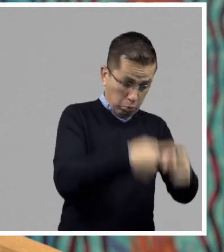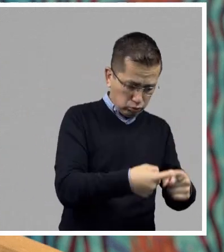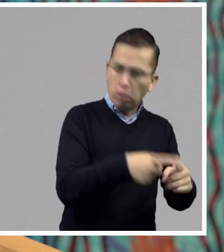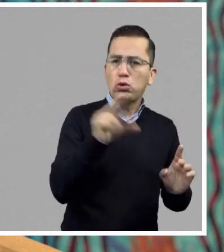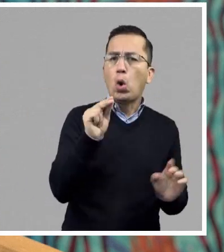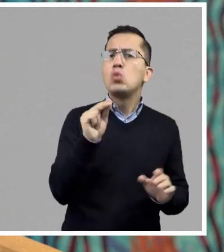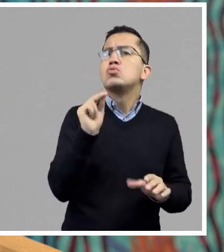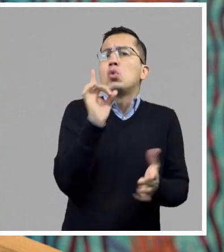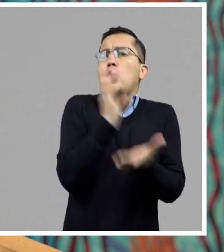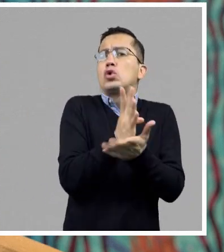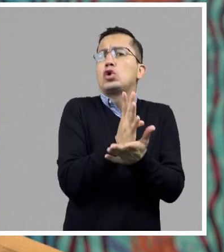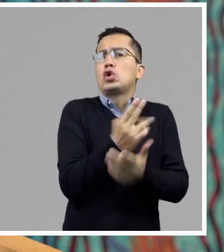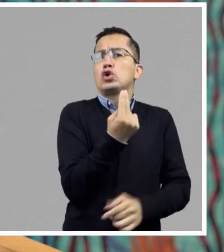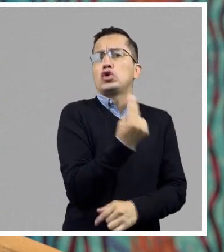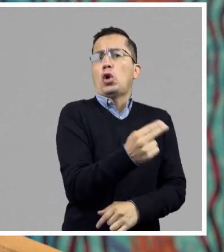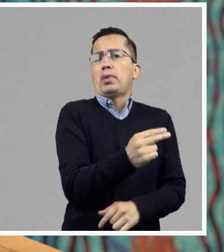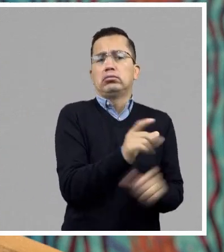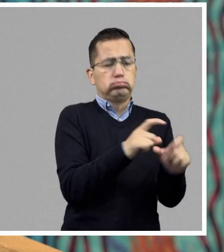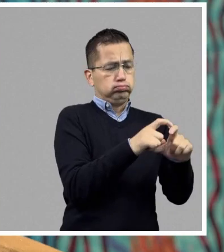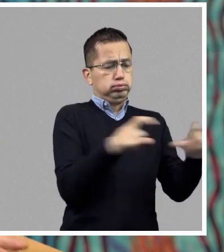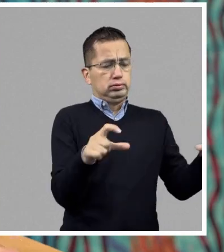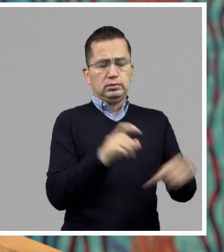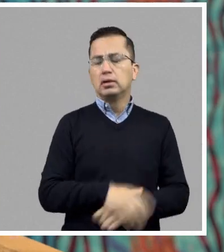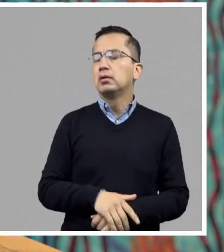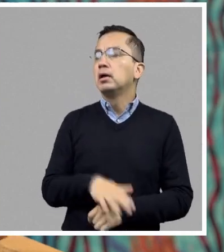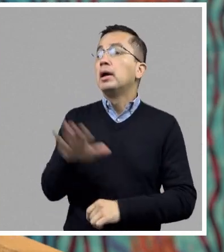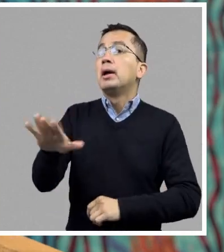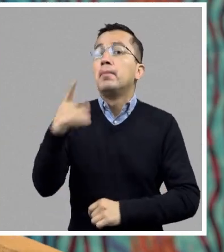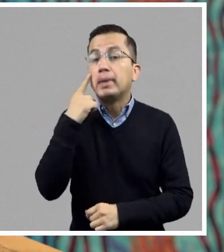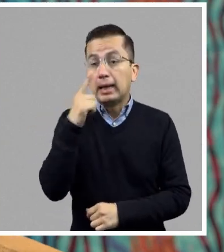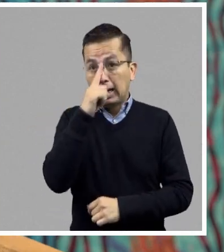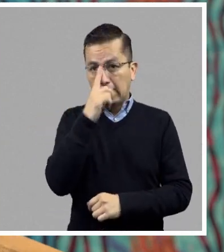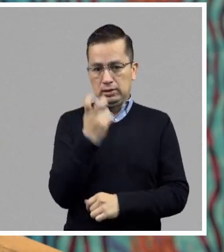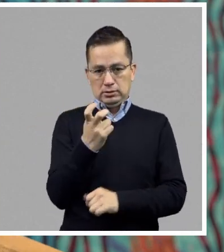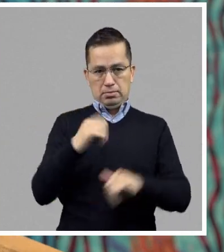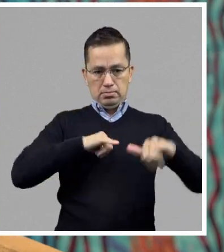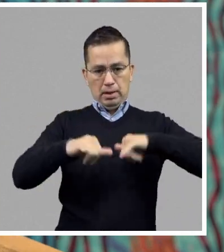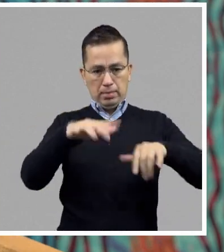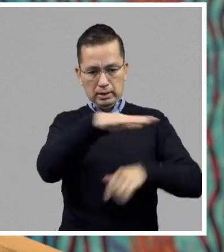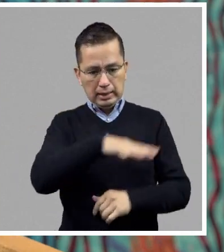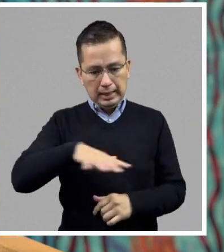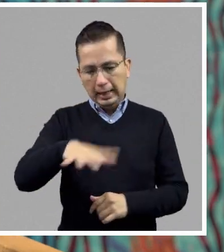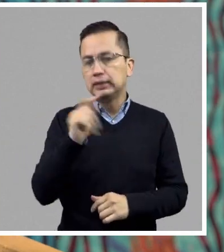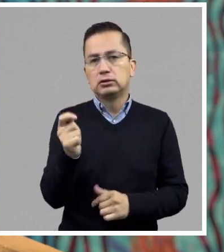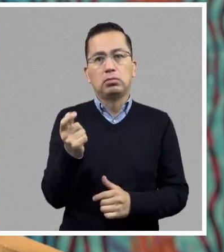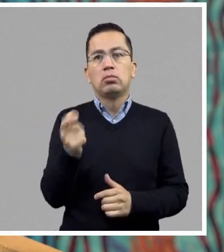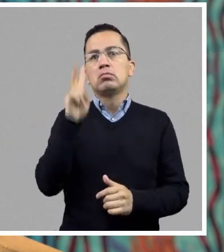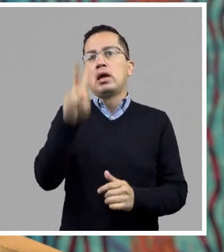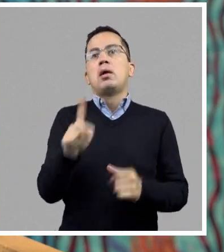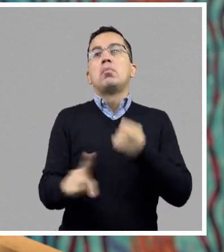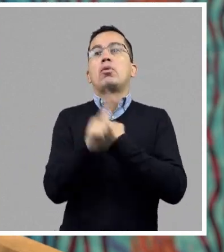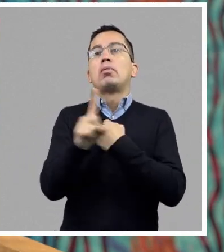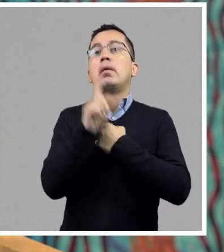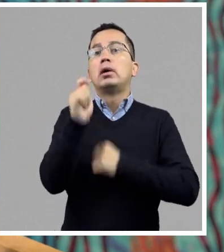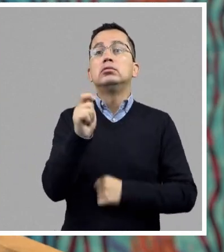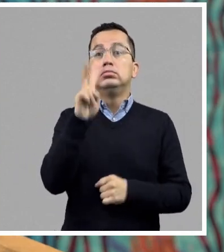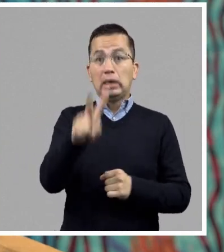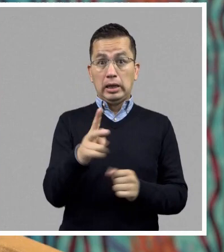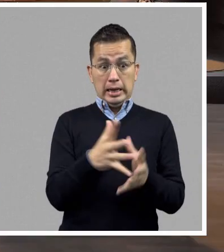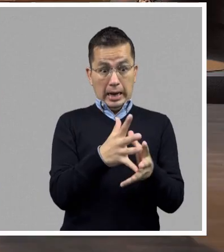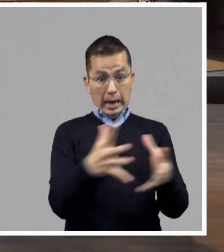de sino nada más los nombres por qué O sea en realidad El problema del mapa igual podemos hablar también de este reto es el tamaño claro